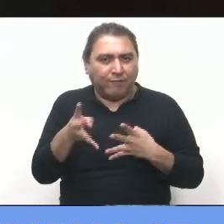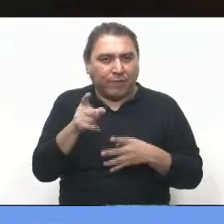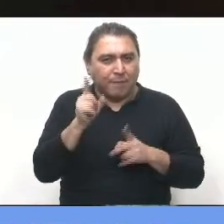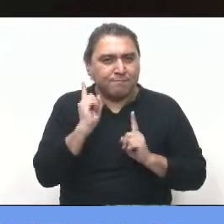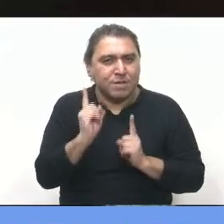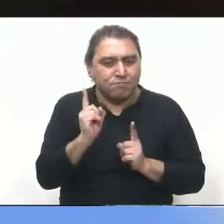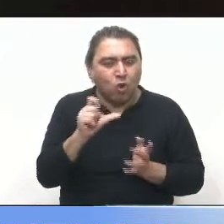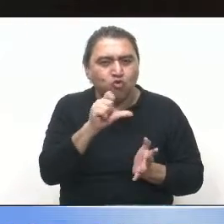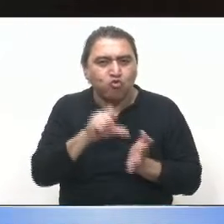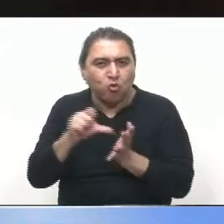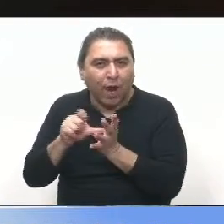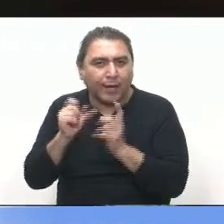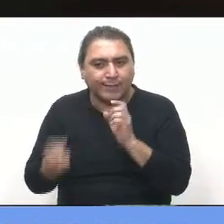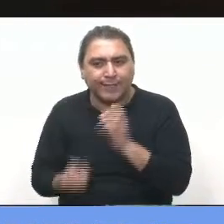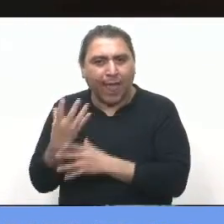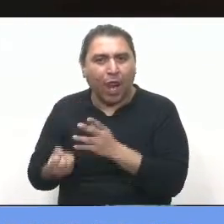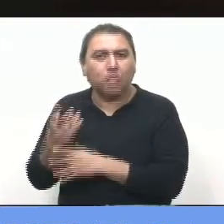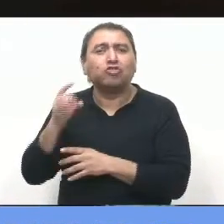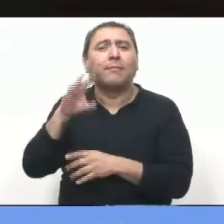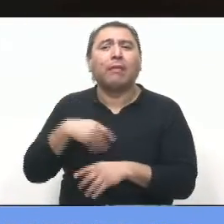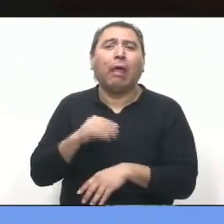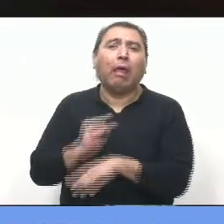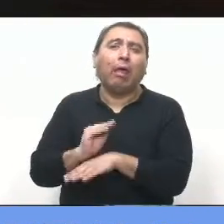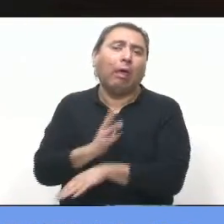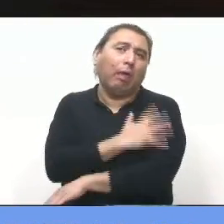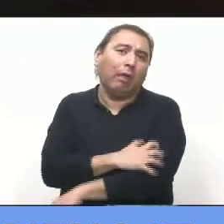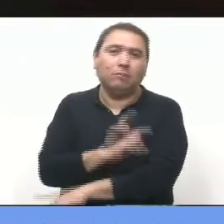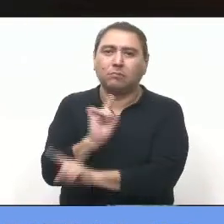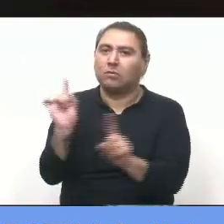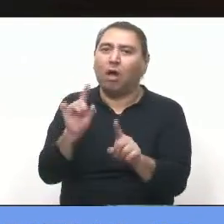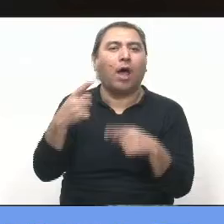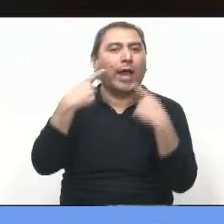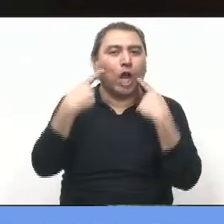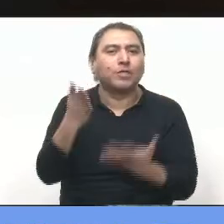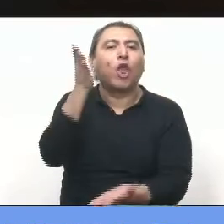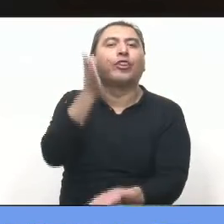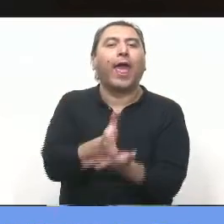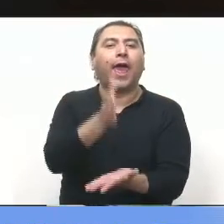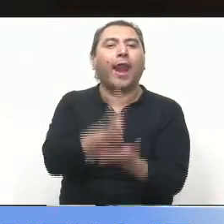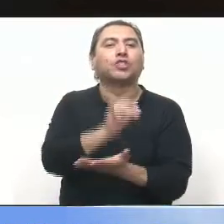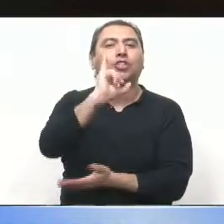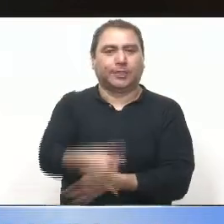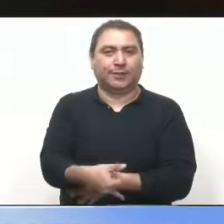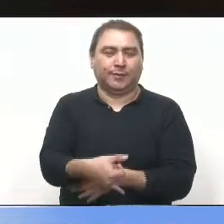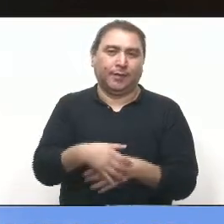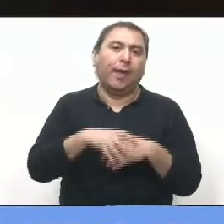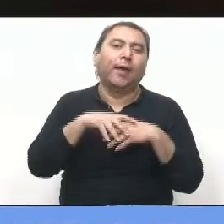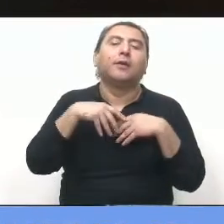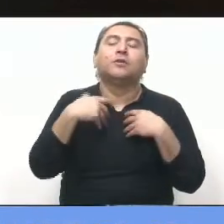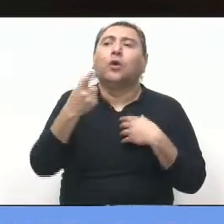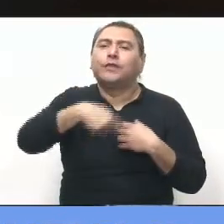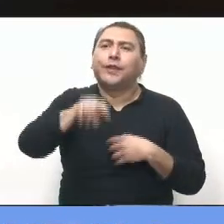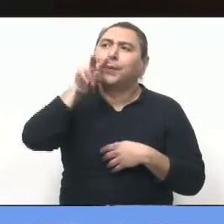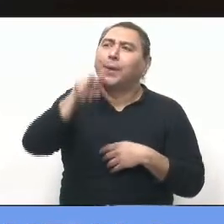no fueran solamente de caridad, sino que fueran reconocimiento de derechos. Yo cuando uno ve cualquier